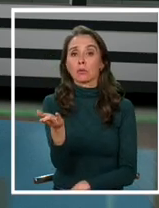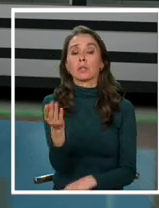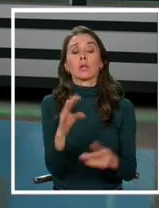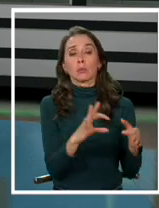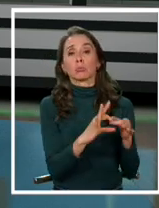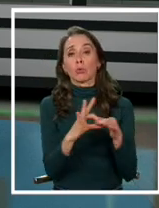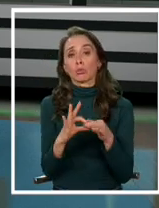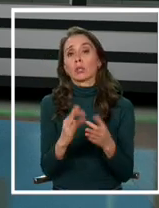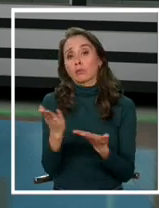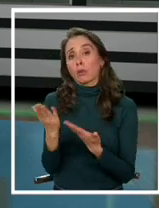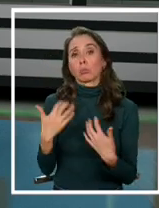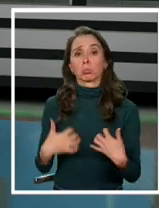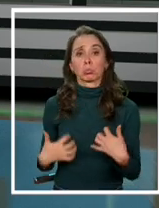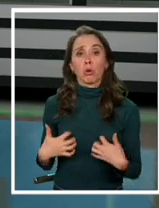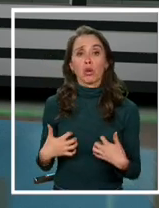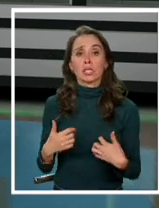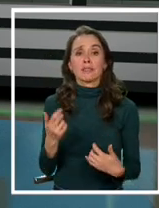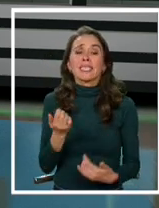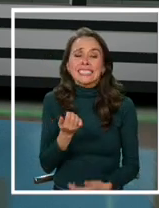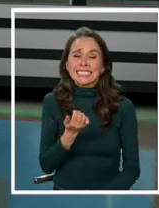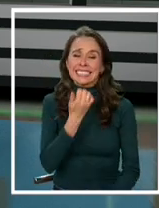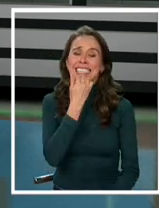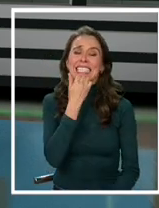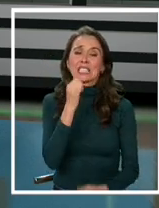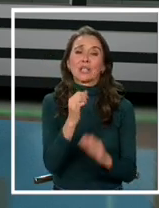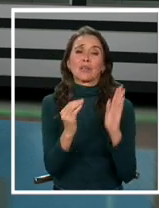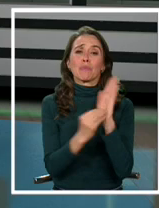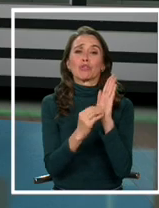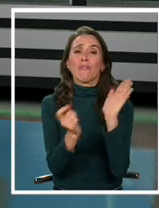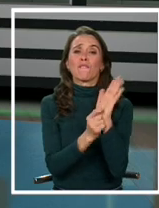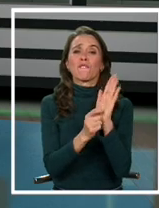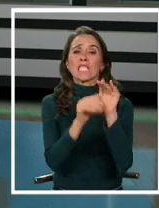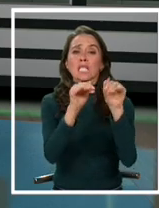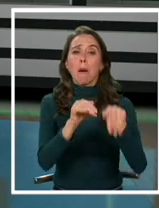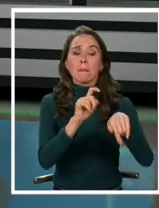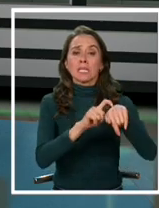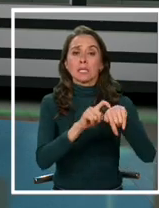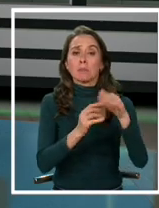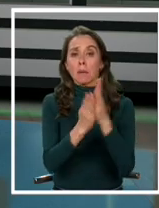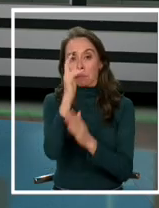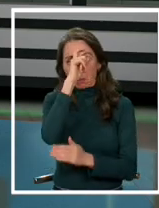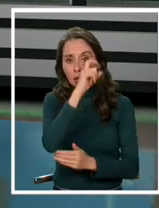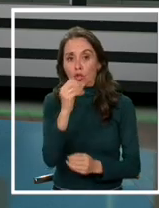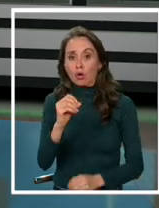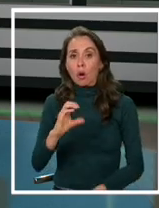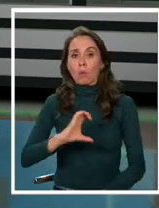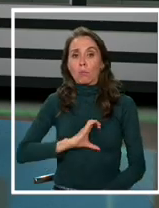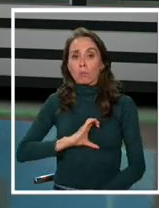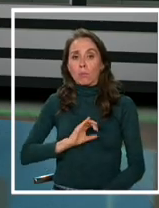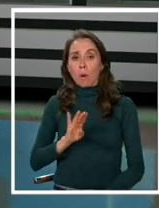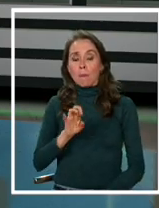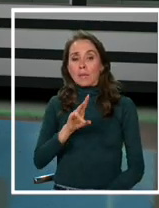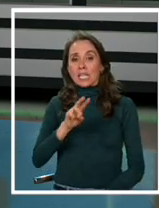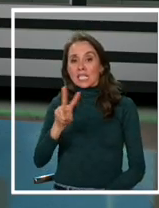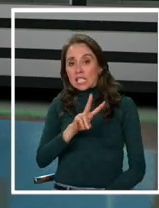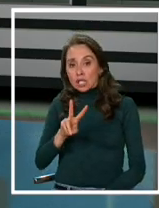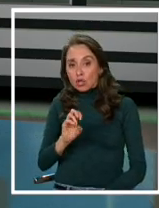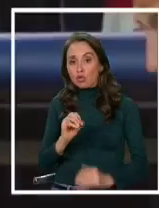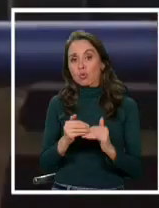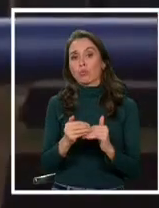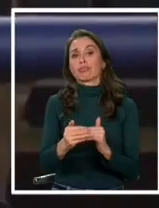que hay razones para estar molestos con este error de programación que complica el inicio de la era de berizo de la